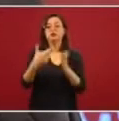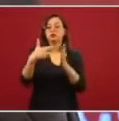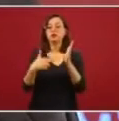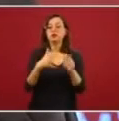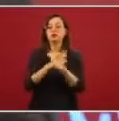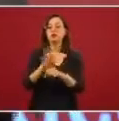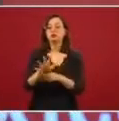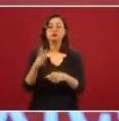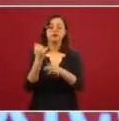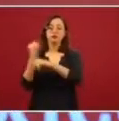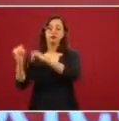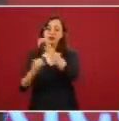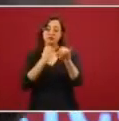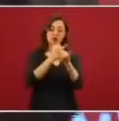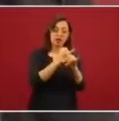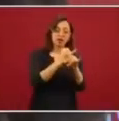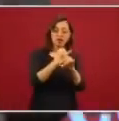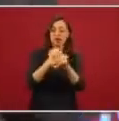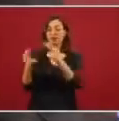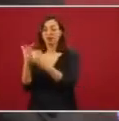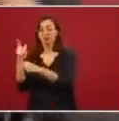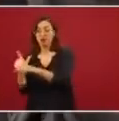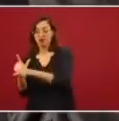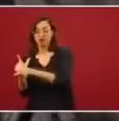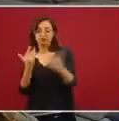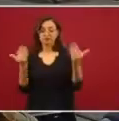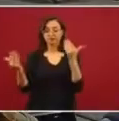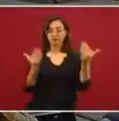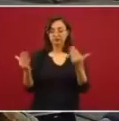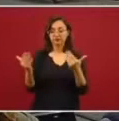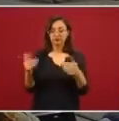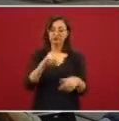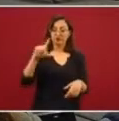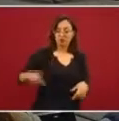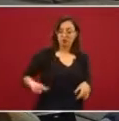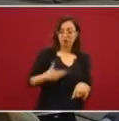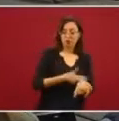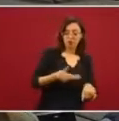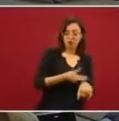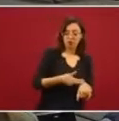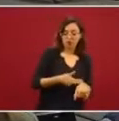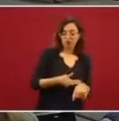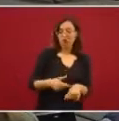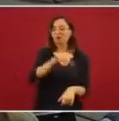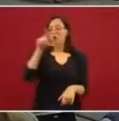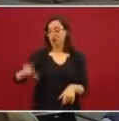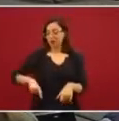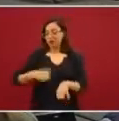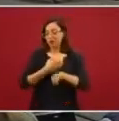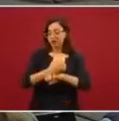internacionales eventos nacionales de los de ambos casos organizados por gobierno federal organizados por gobierno estatal